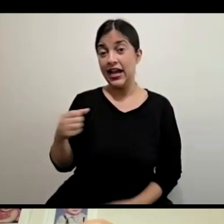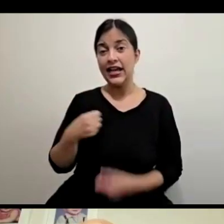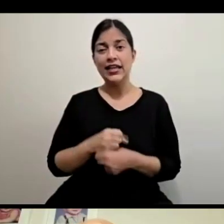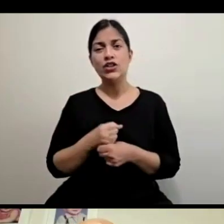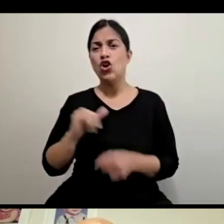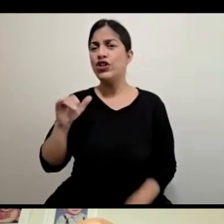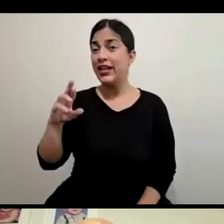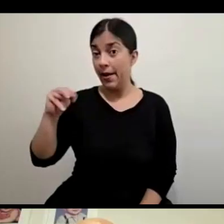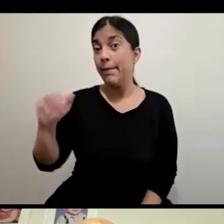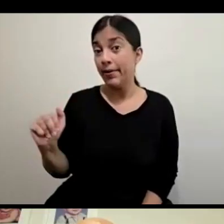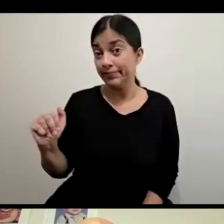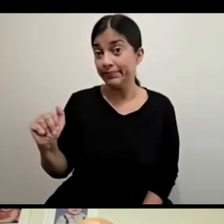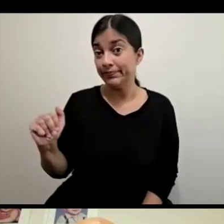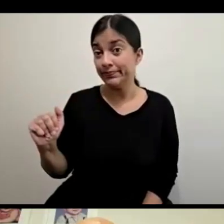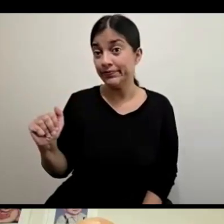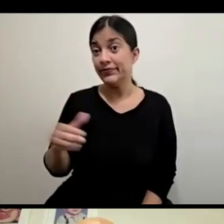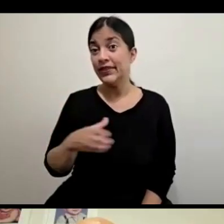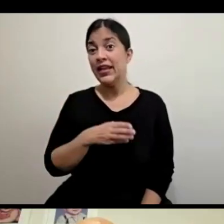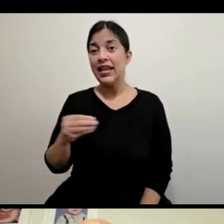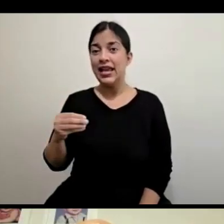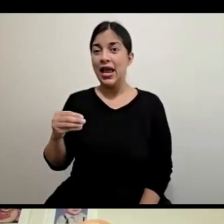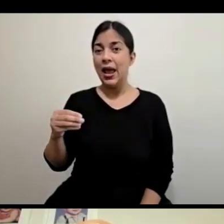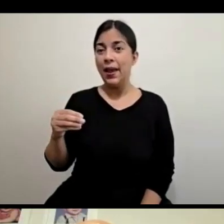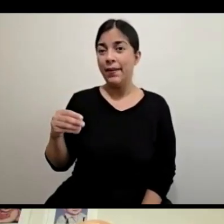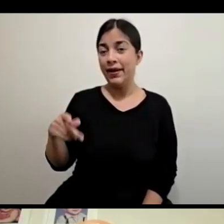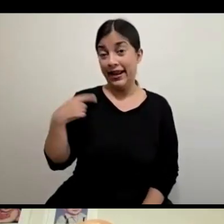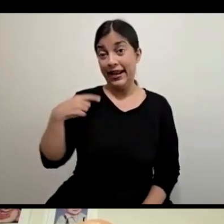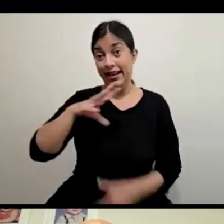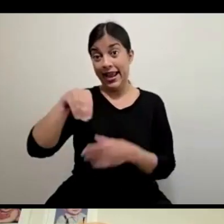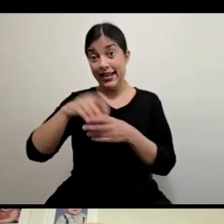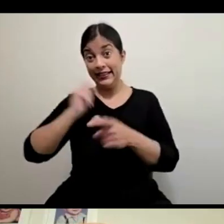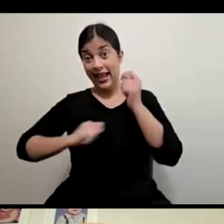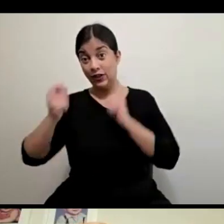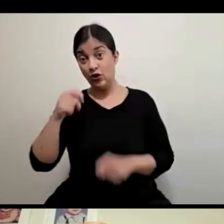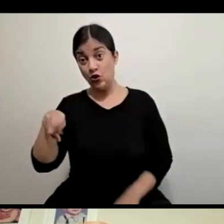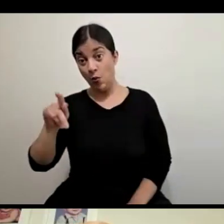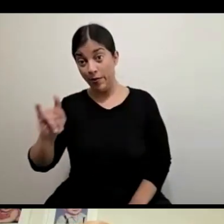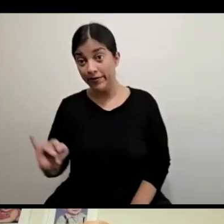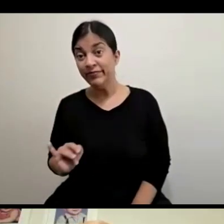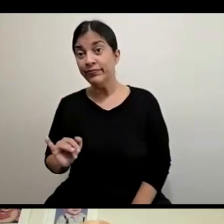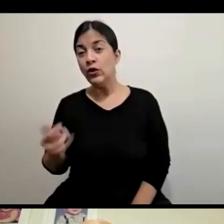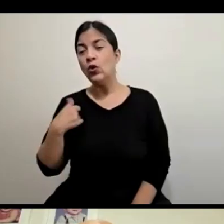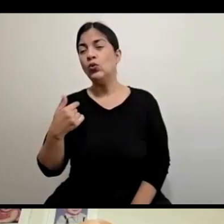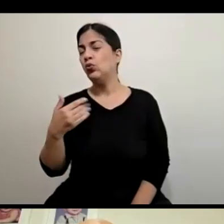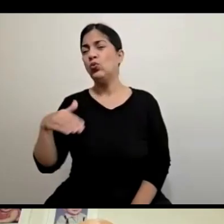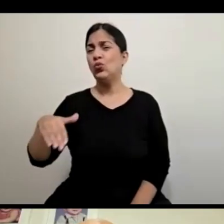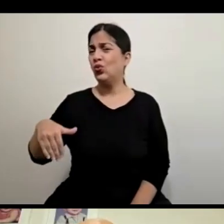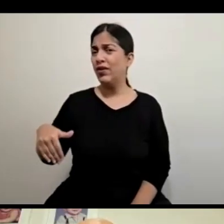hice el marido, hice en el Teatro de la Yupi. Si todavía